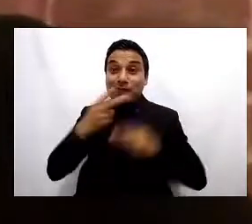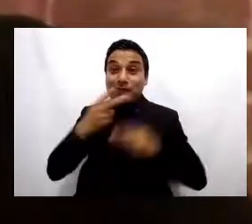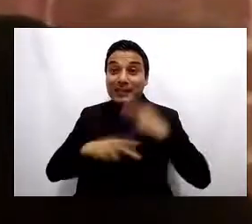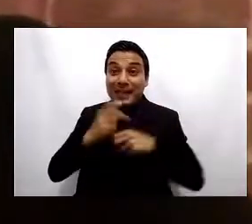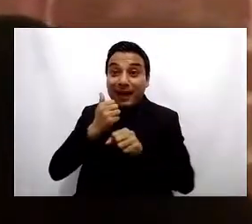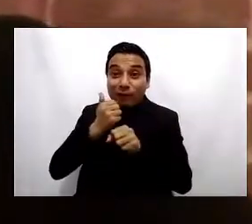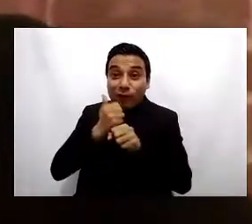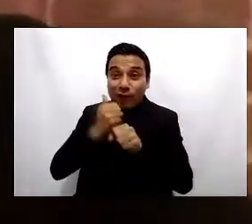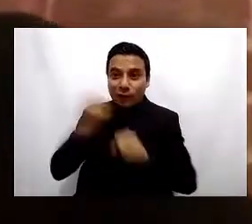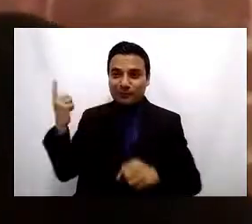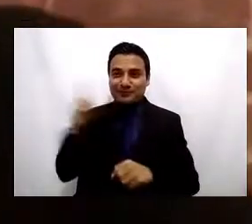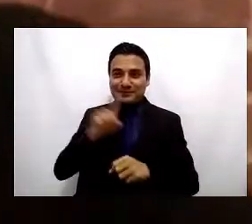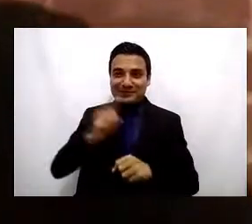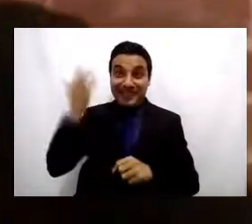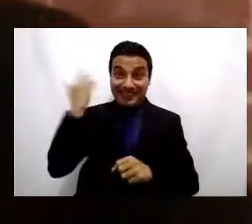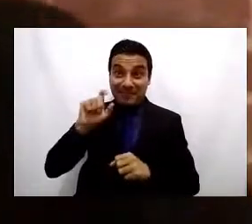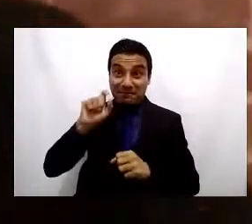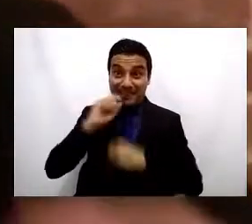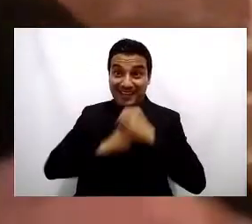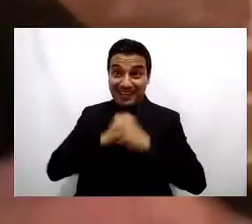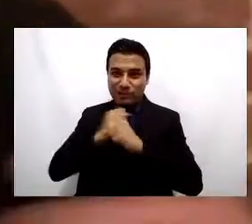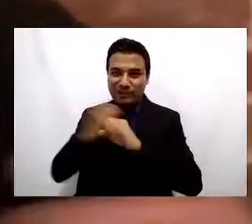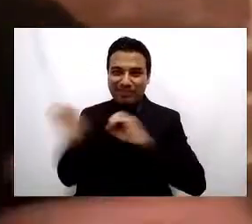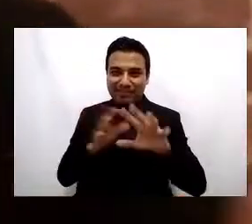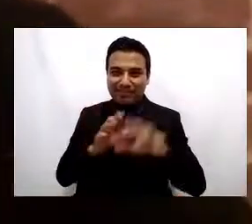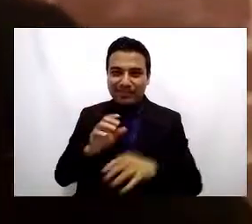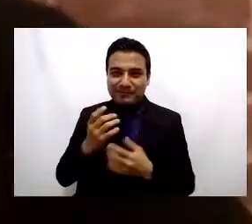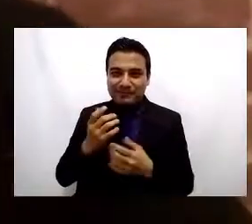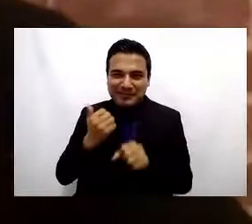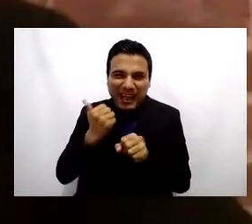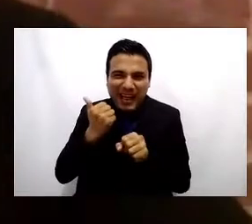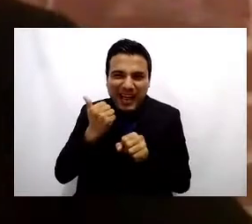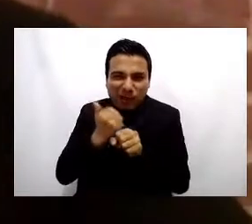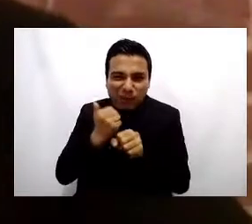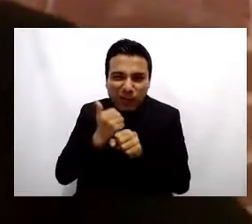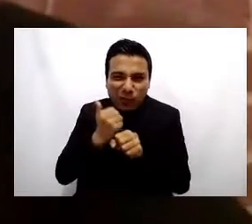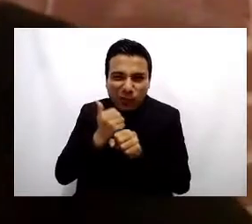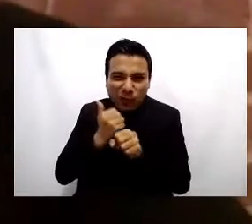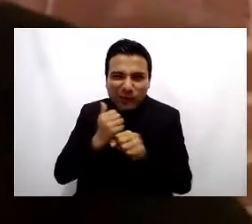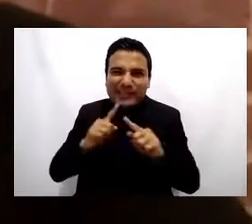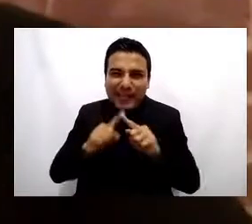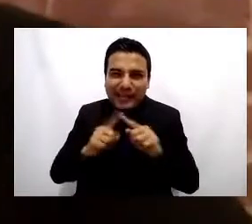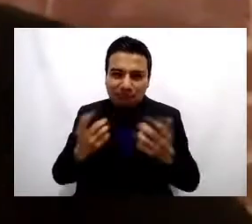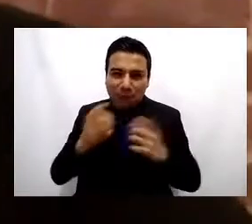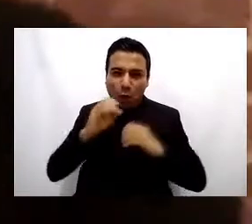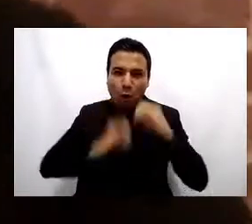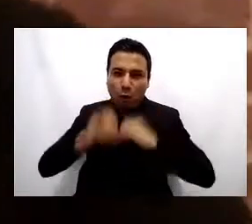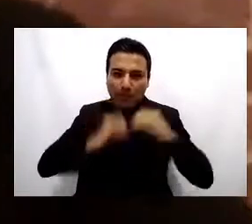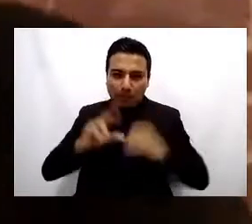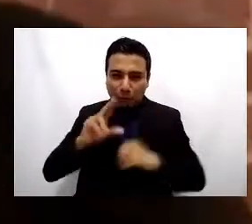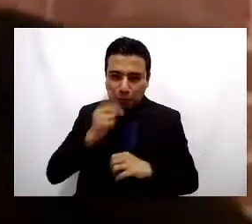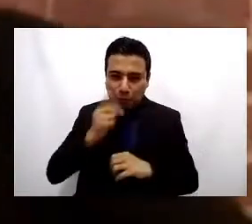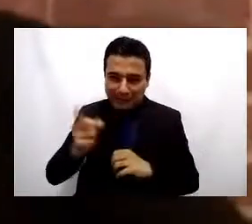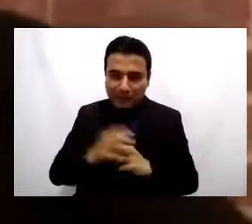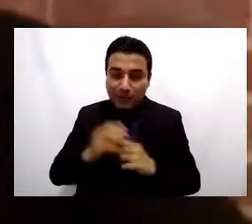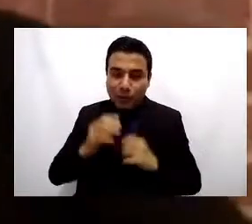hace 20 años. Su abuelo, naturalmente, en cierta hipótesis que la obra nunca termina de explicitar, es Dios.